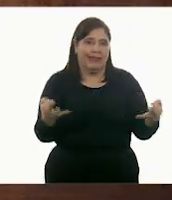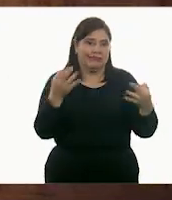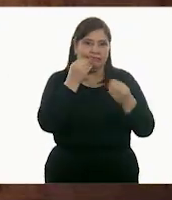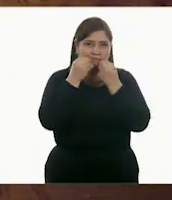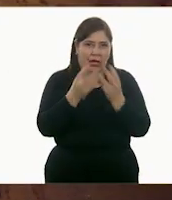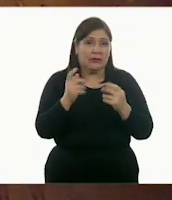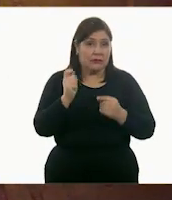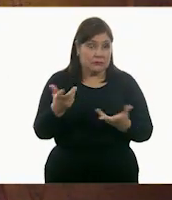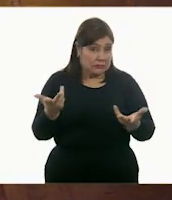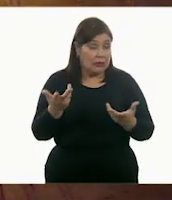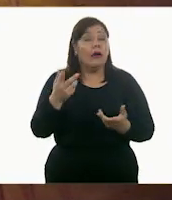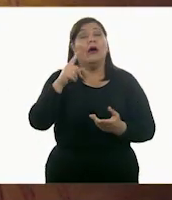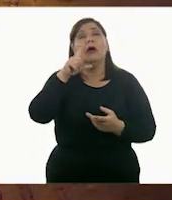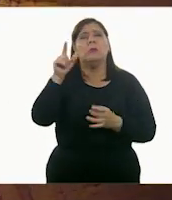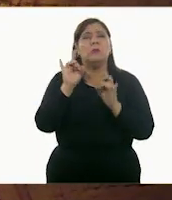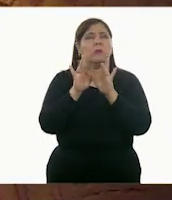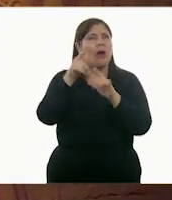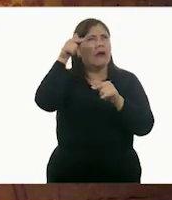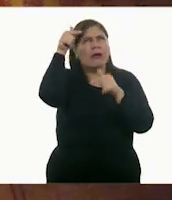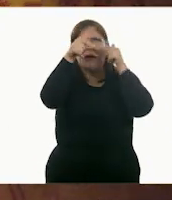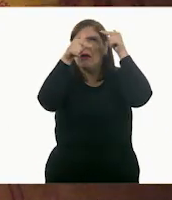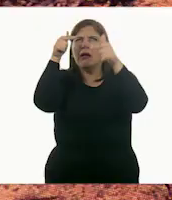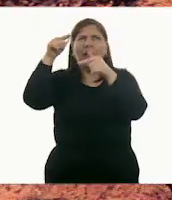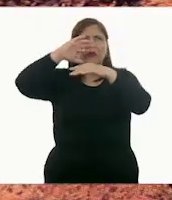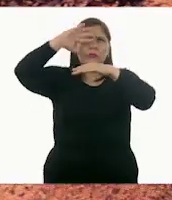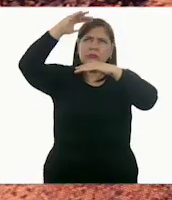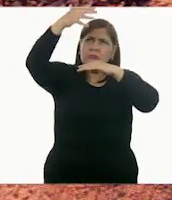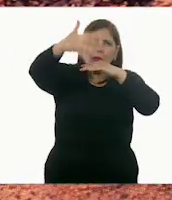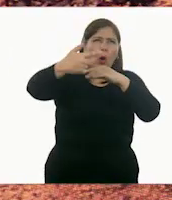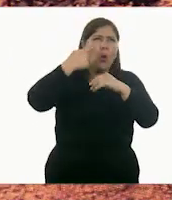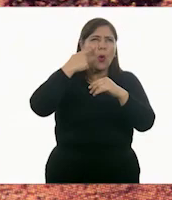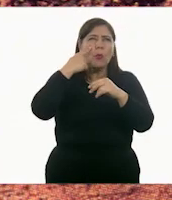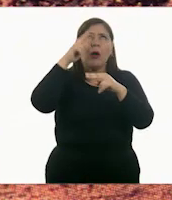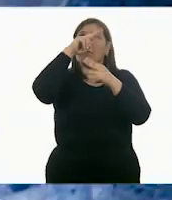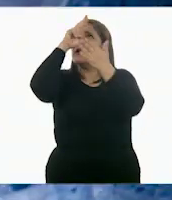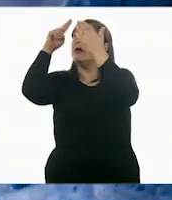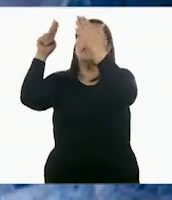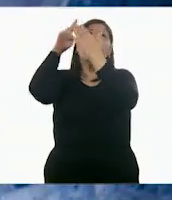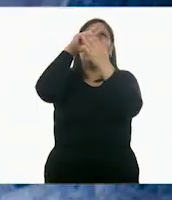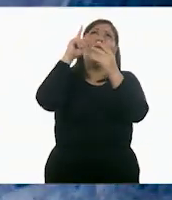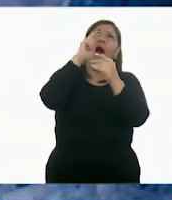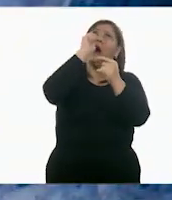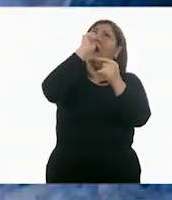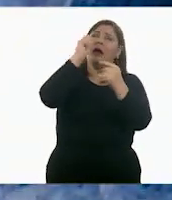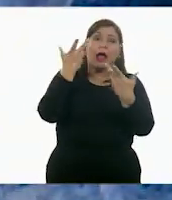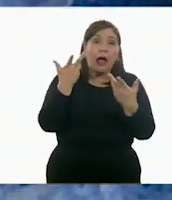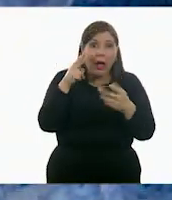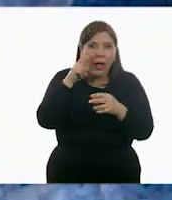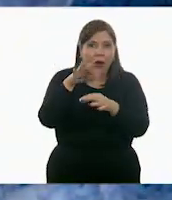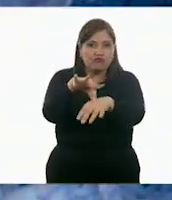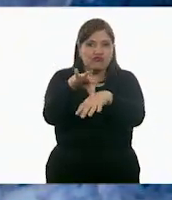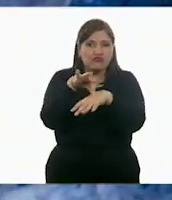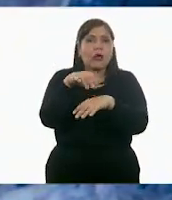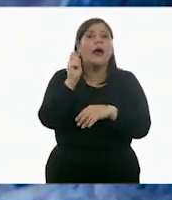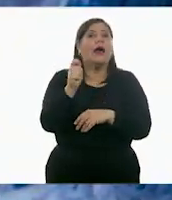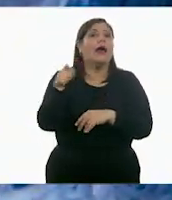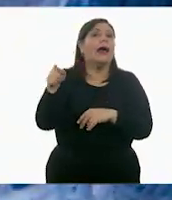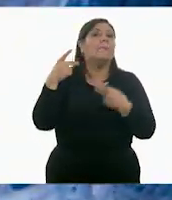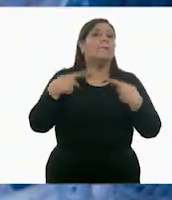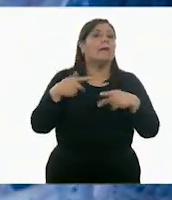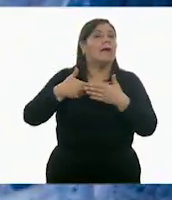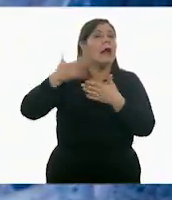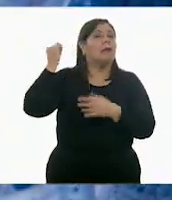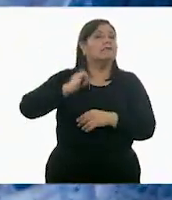El descubrimiento de pinturas rupestres en cuevas es la evidencia de que aquellos cazadores interpretaron